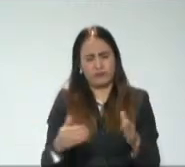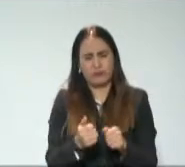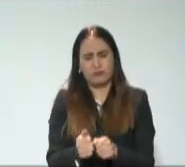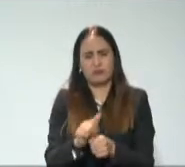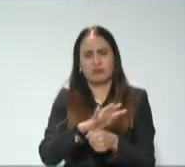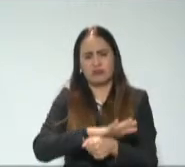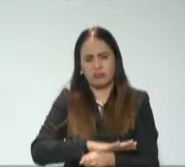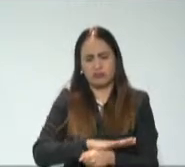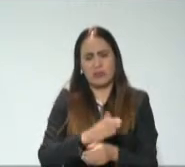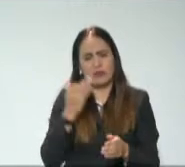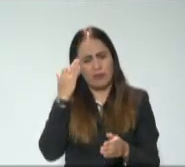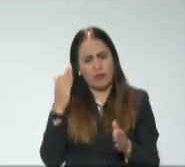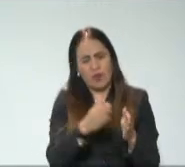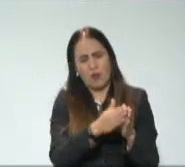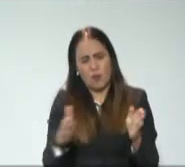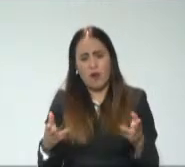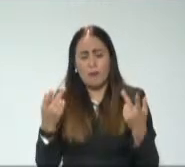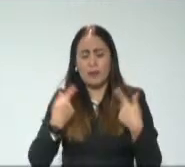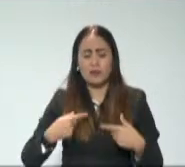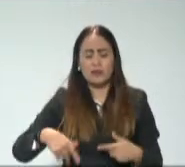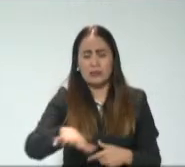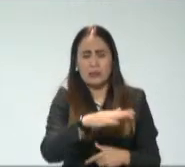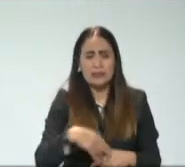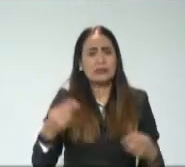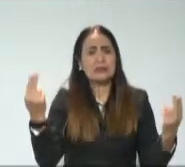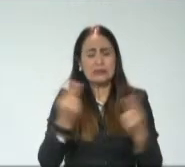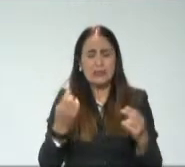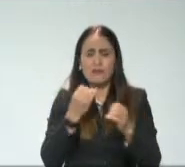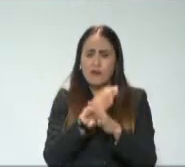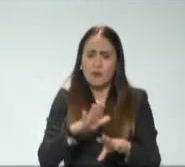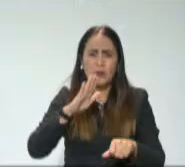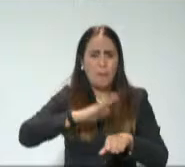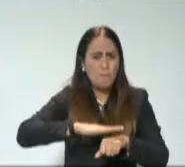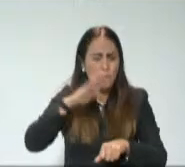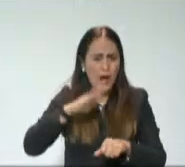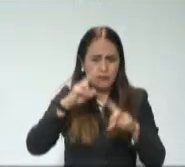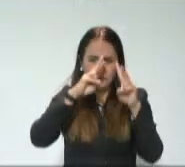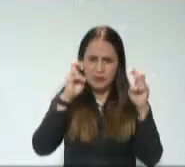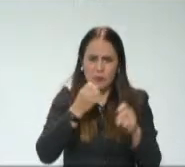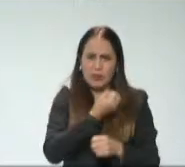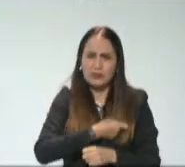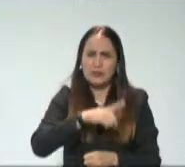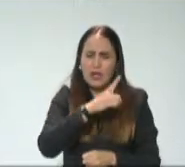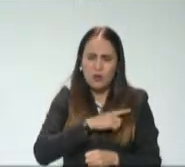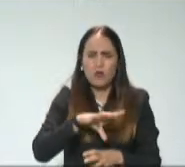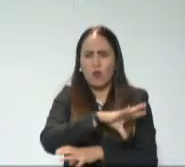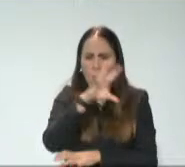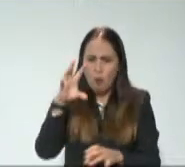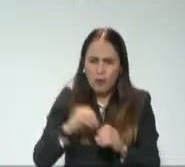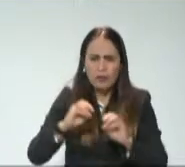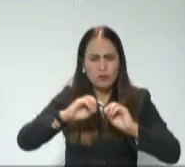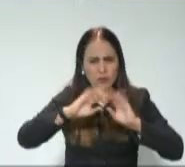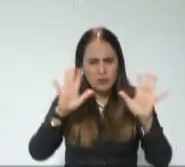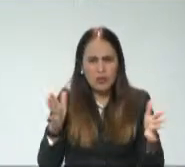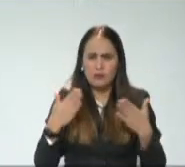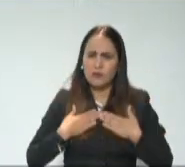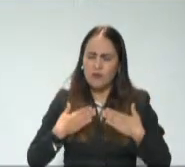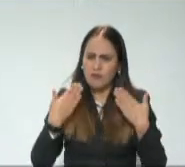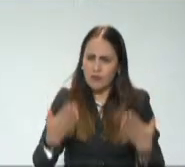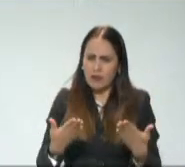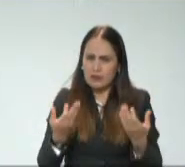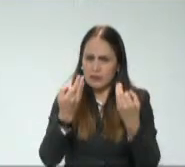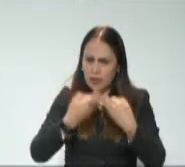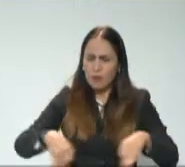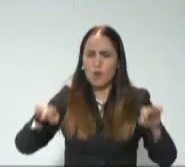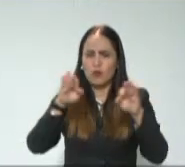ciudadanos tienen una mayor necesidad de información y datos del sector público que sean claros completos oportunos confiables y